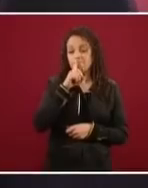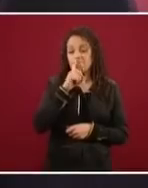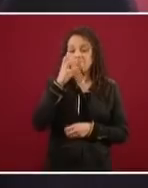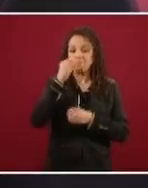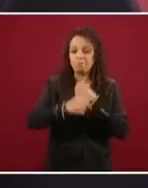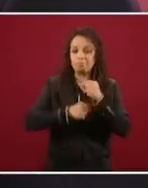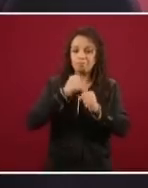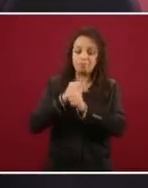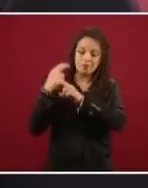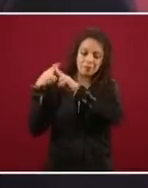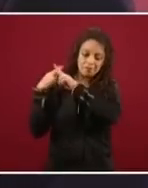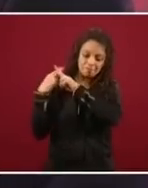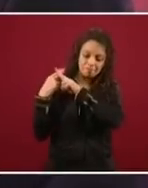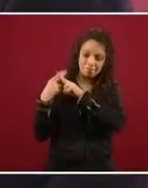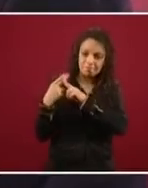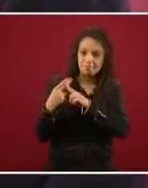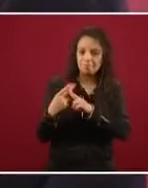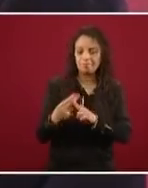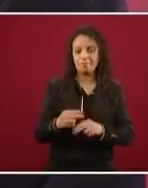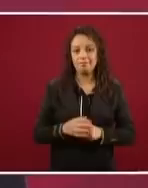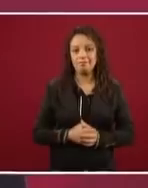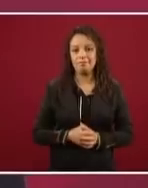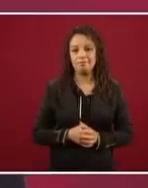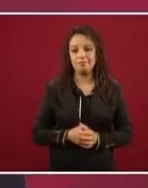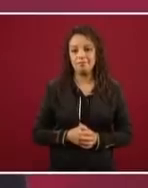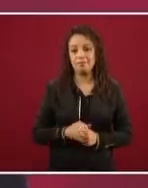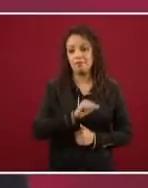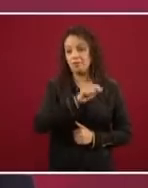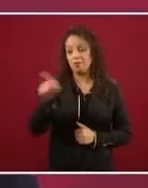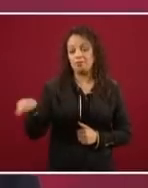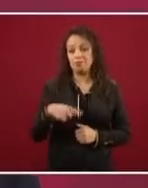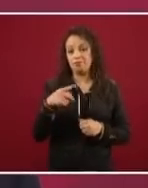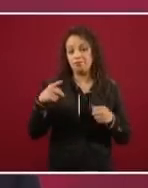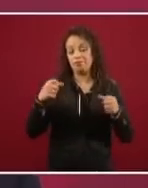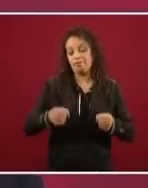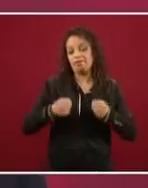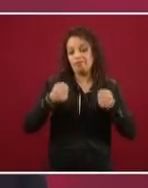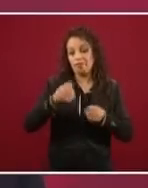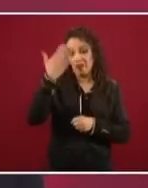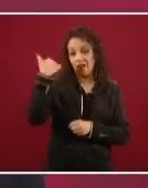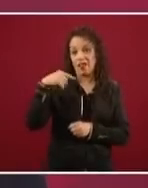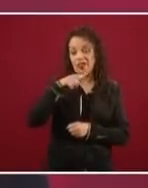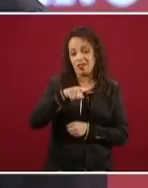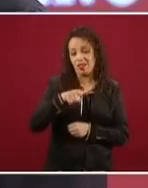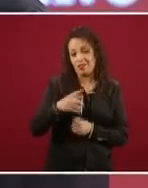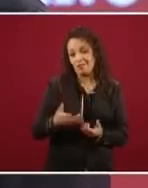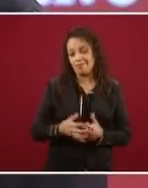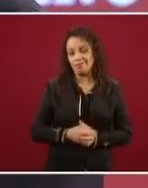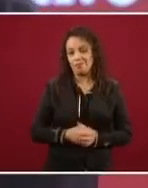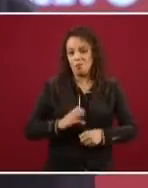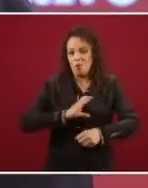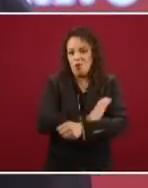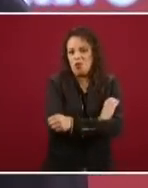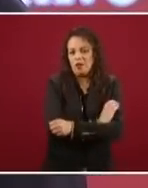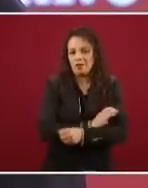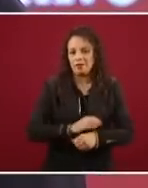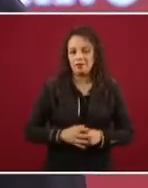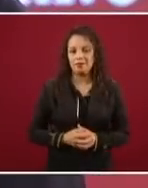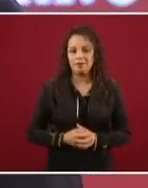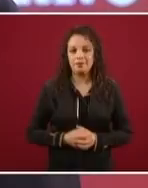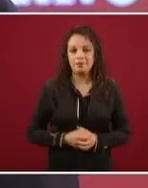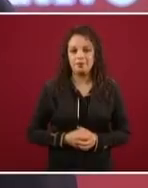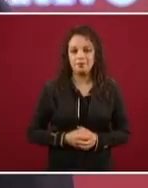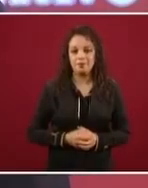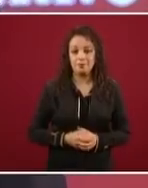este al autoritarismo pero ahora están muy